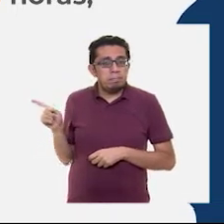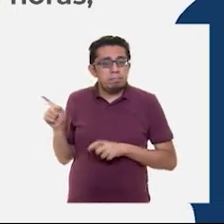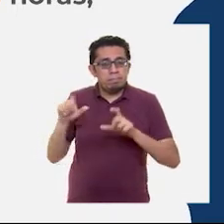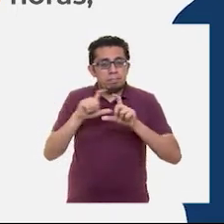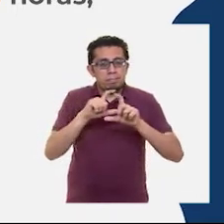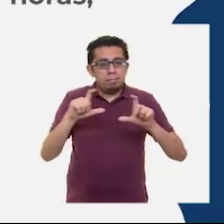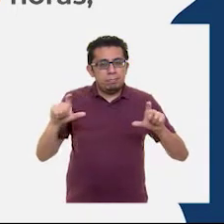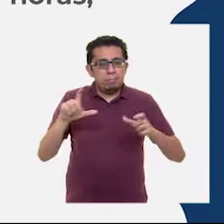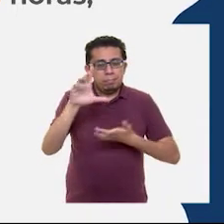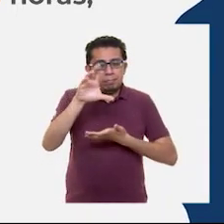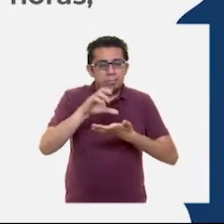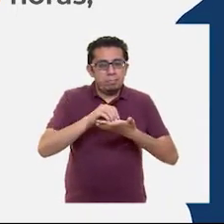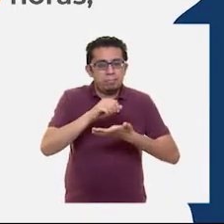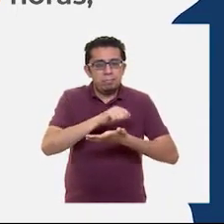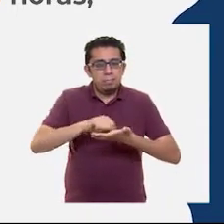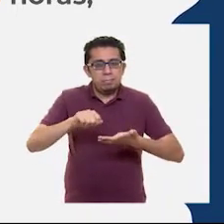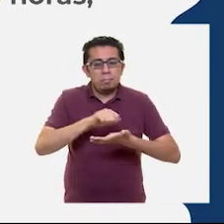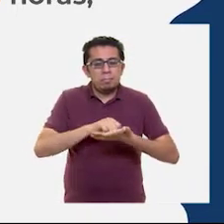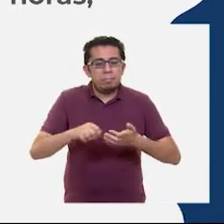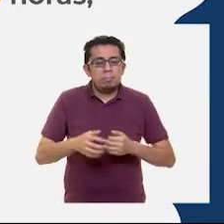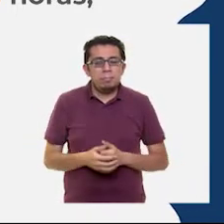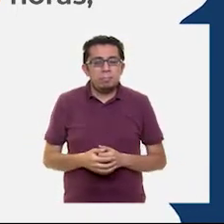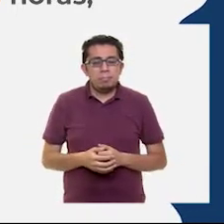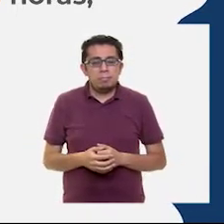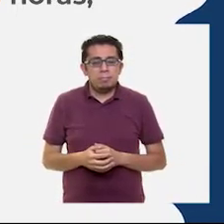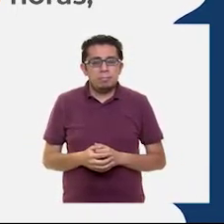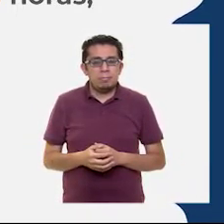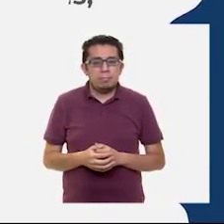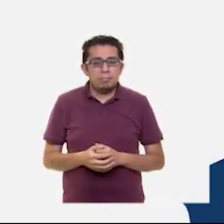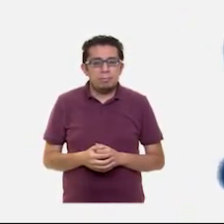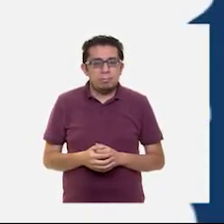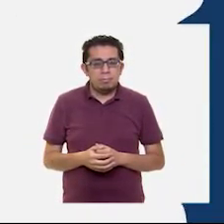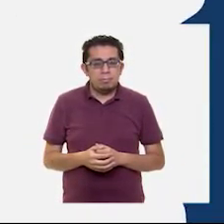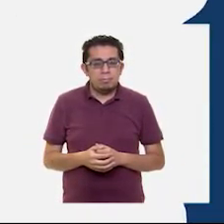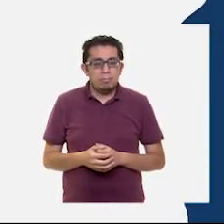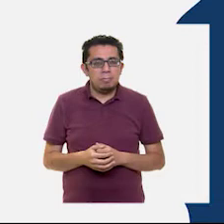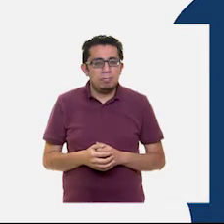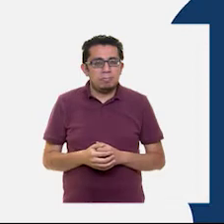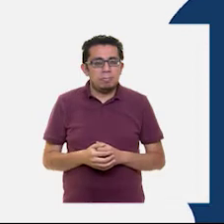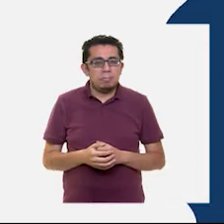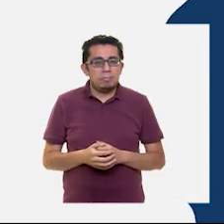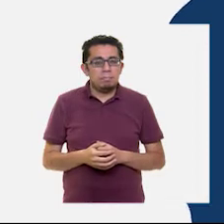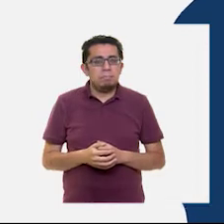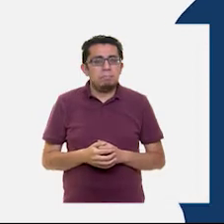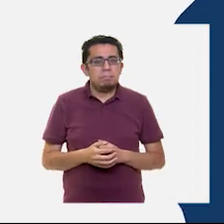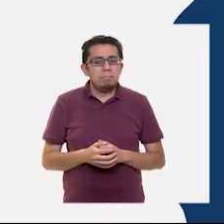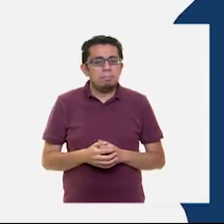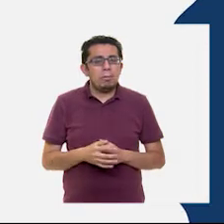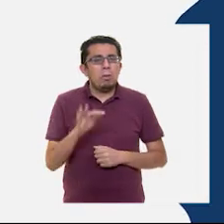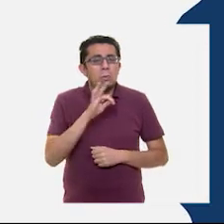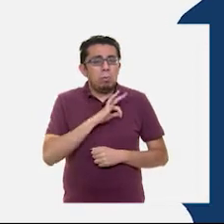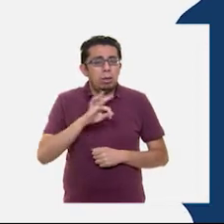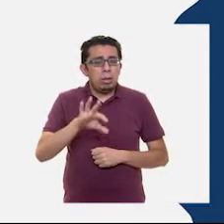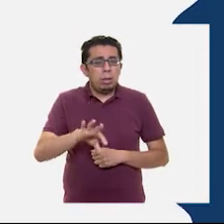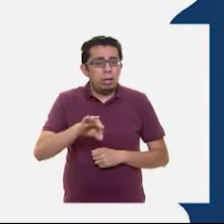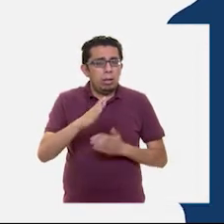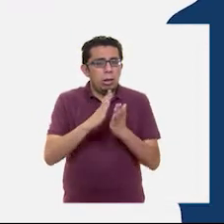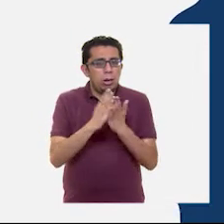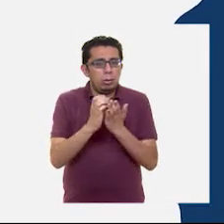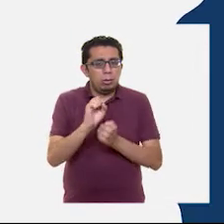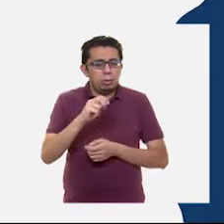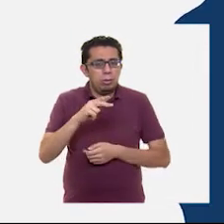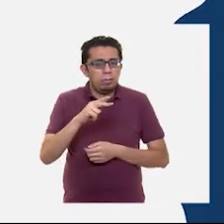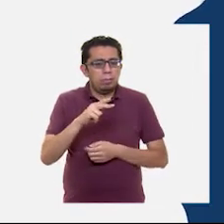55 41 72 04 13 con 100 líneas. También puedes encontrar los libros de texto en la